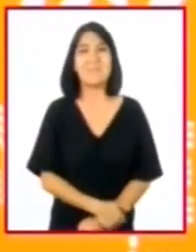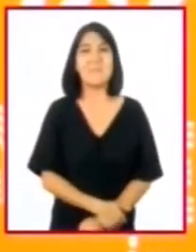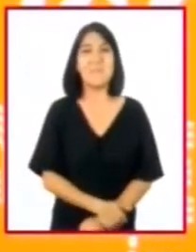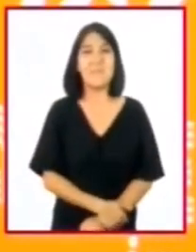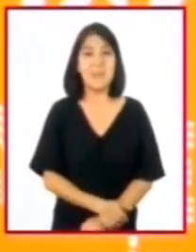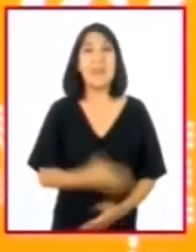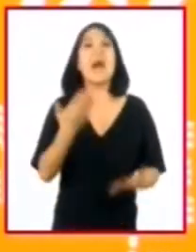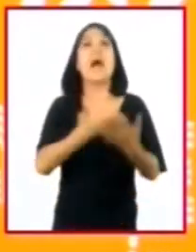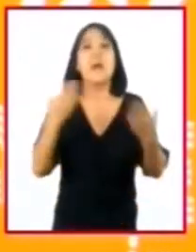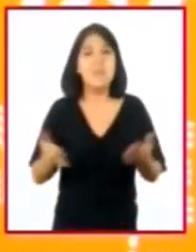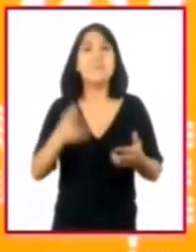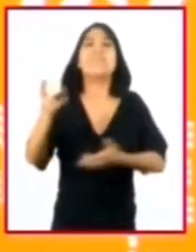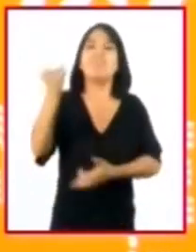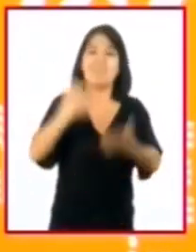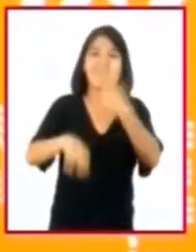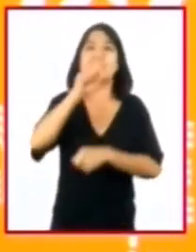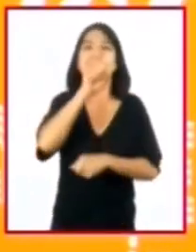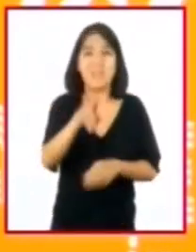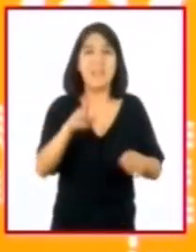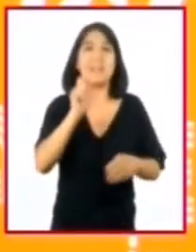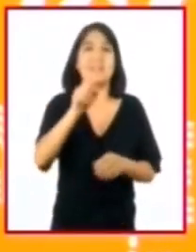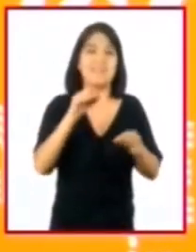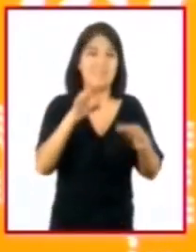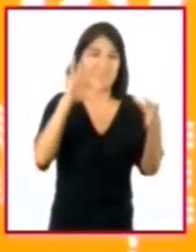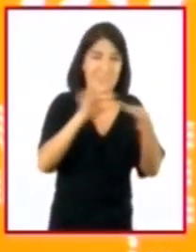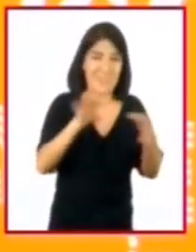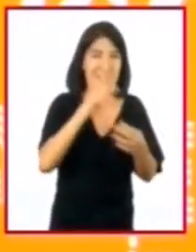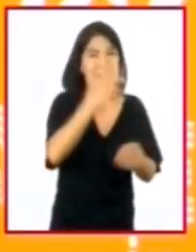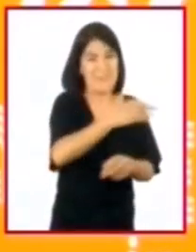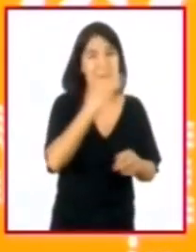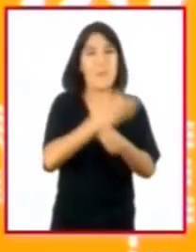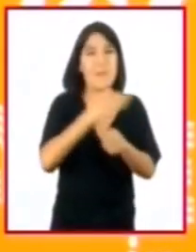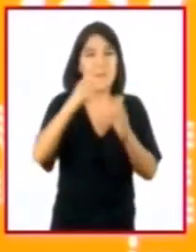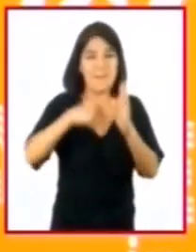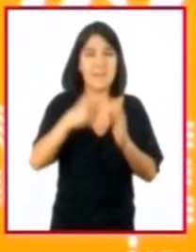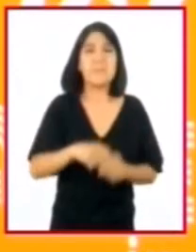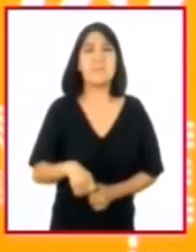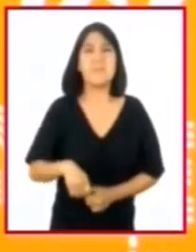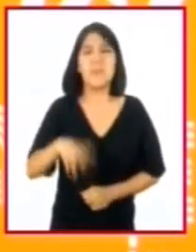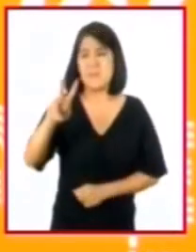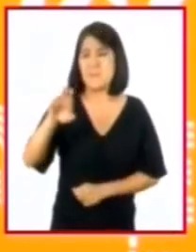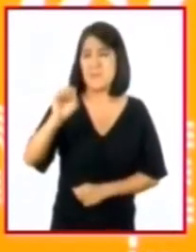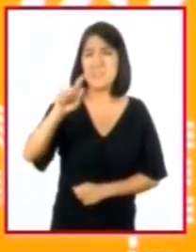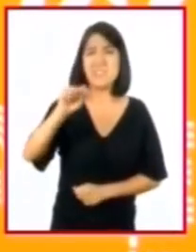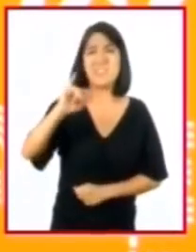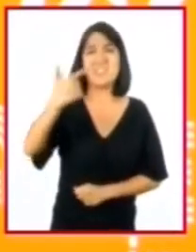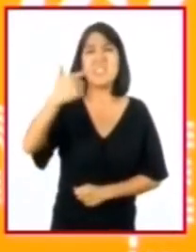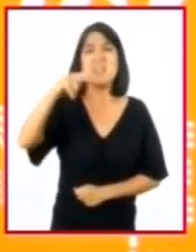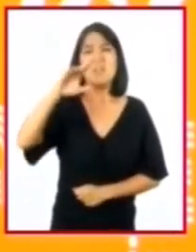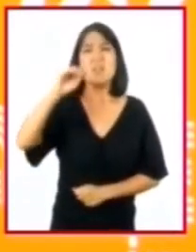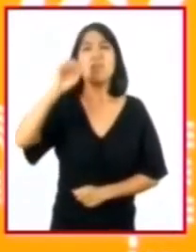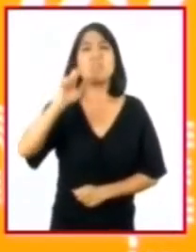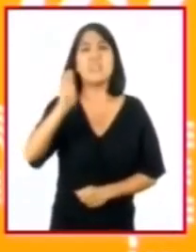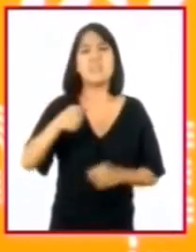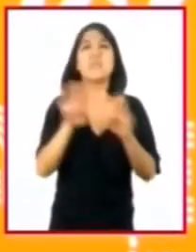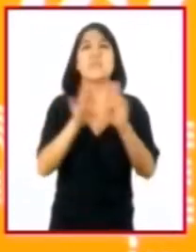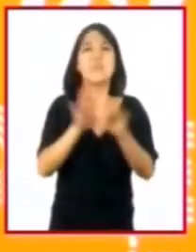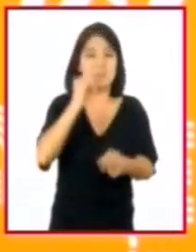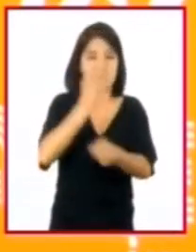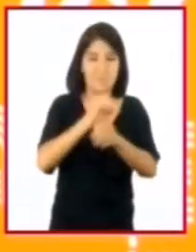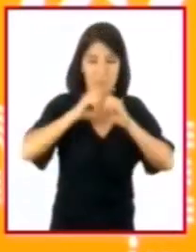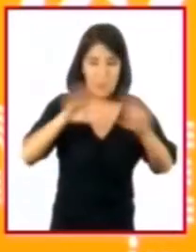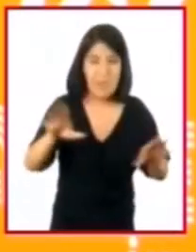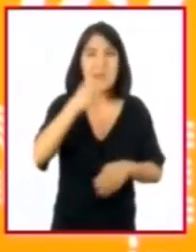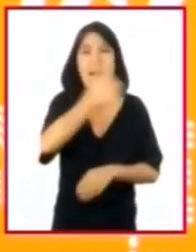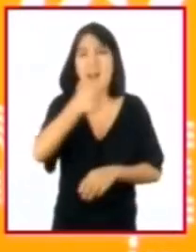Ahora vamos a recuperar algunos datos importantes del video. Los vestigios pueden ser de diferentes tipos y cada uno nos aporta información